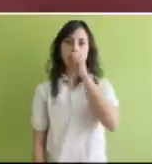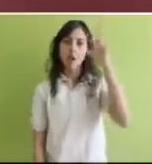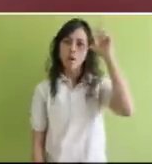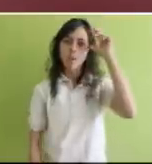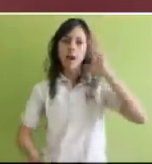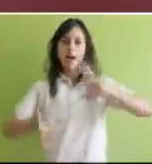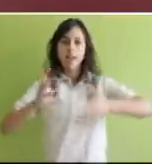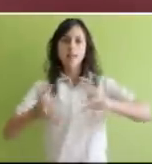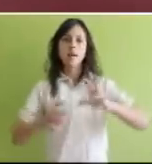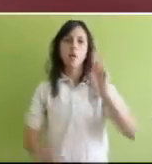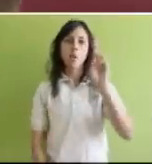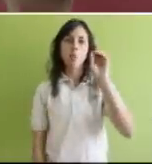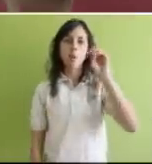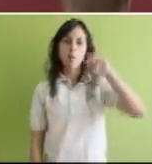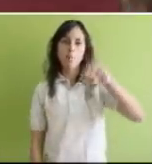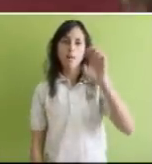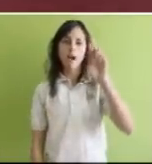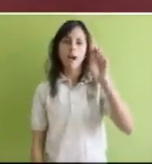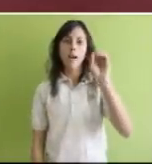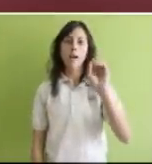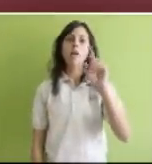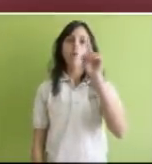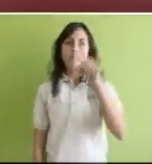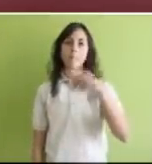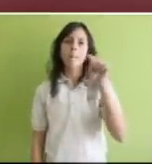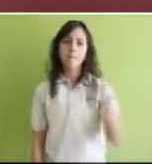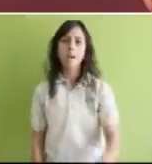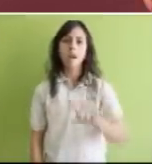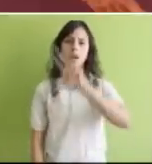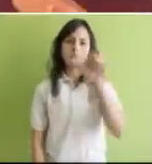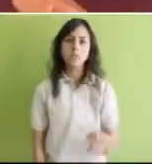que te traen un mejor sabor y color.